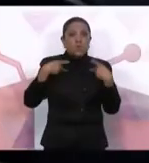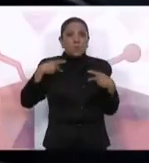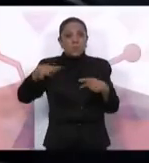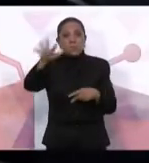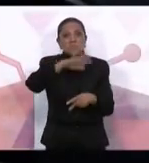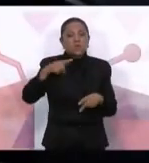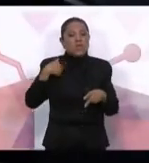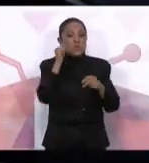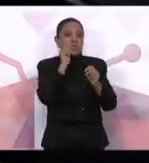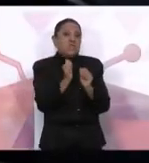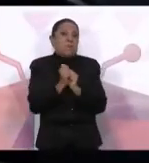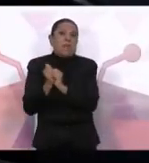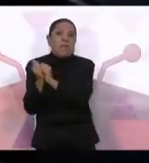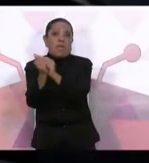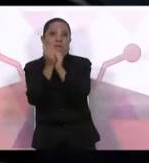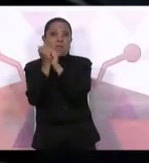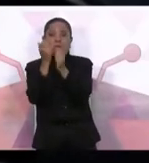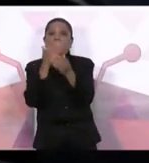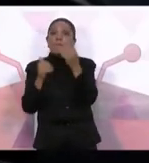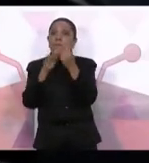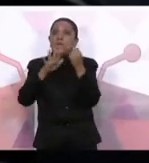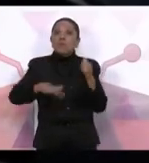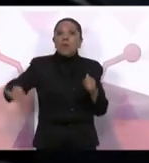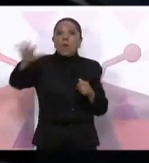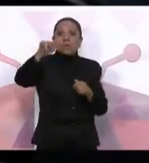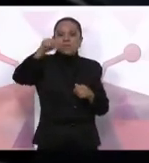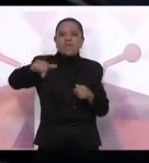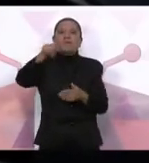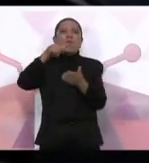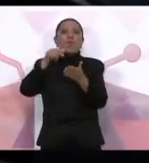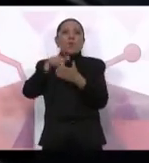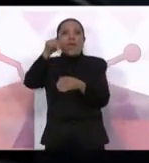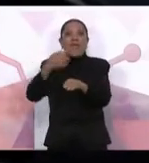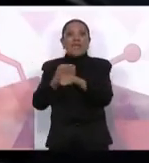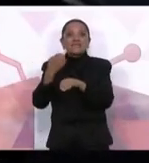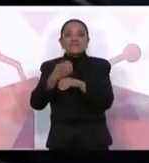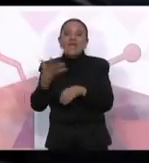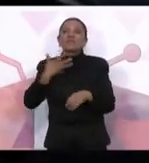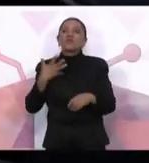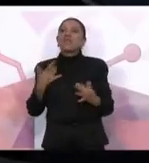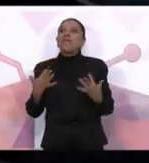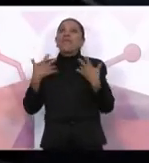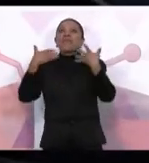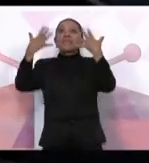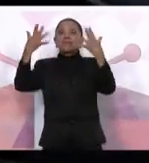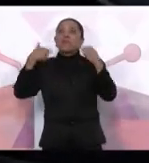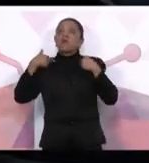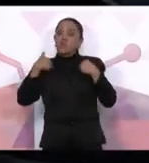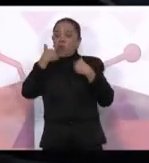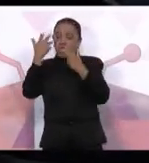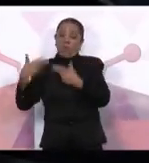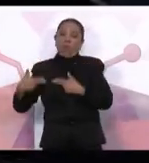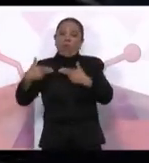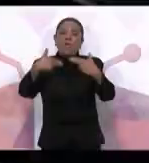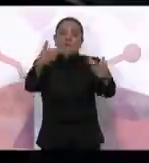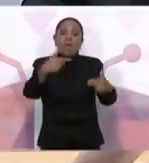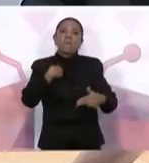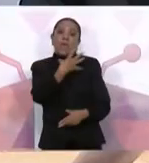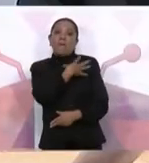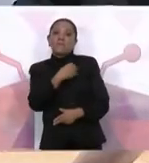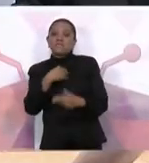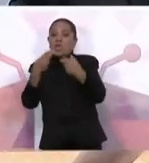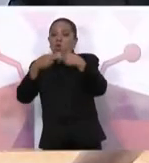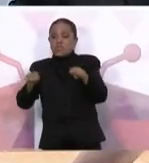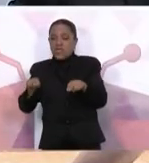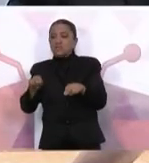hoy un lugar importante su clima y es lo que quiero dejar para mis hijos para mis nietos y también para los tuyos gracias candidato